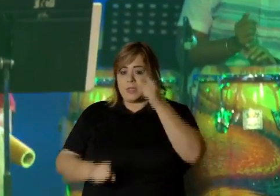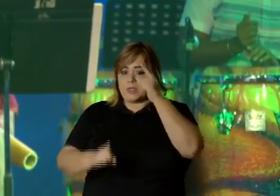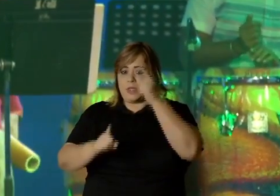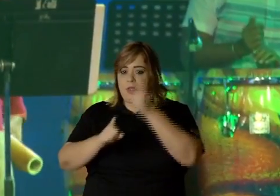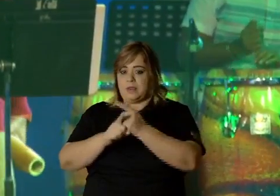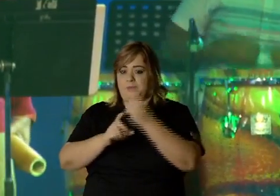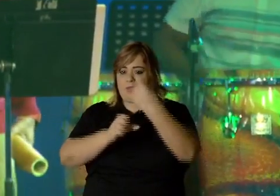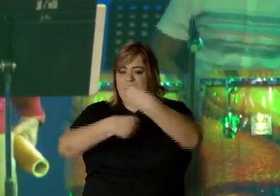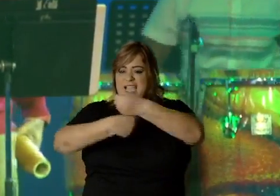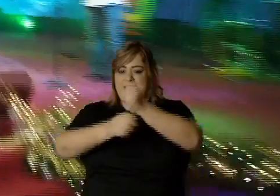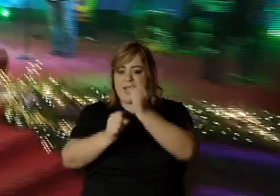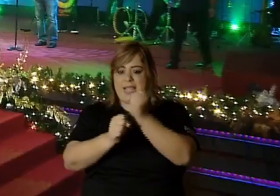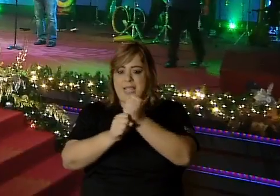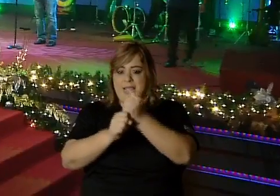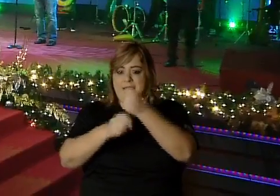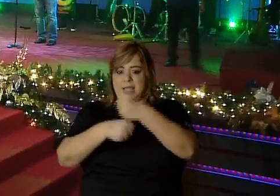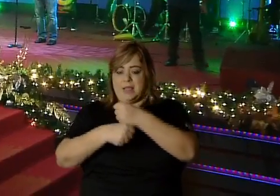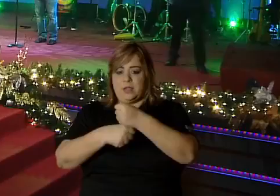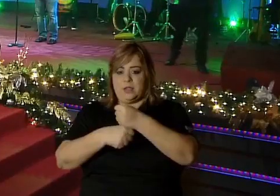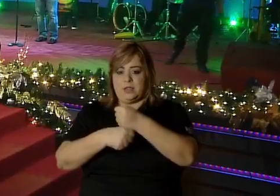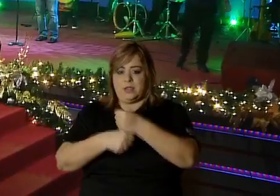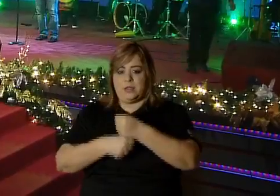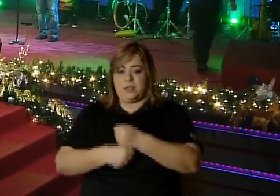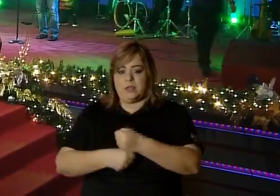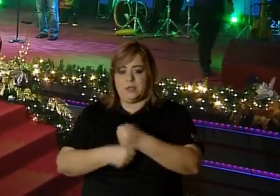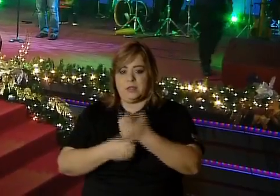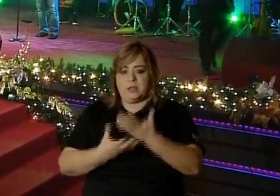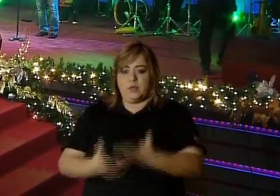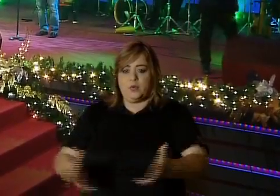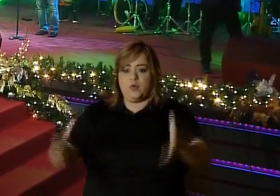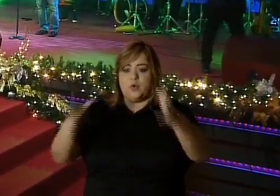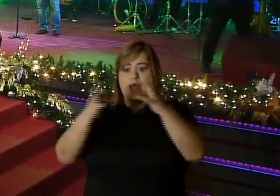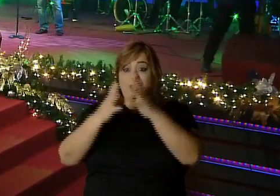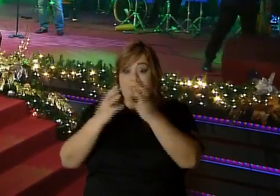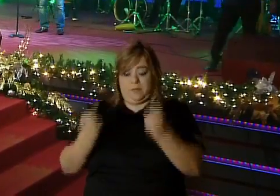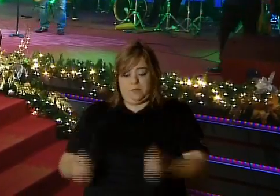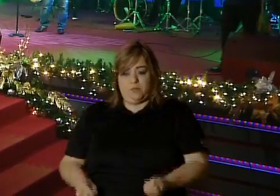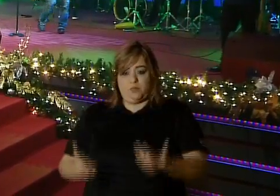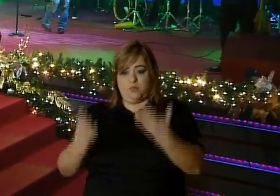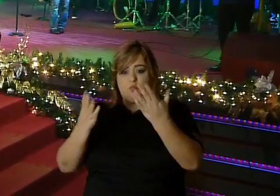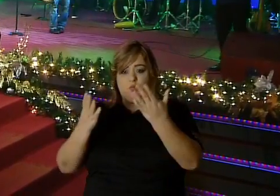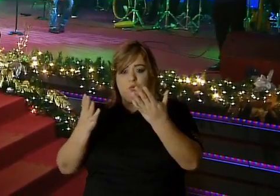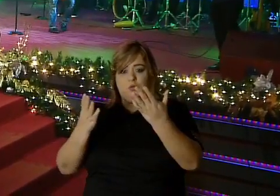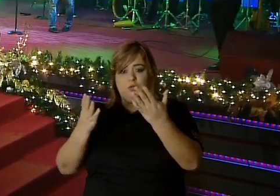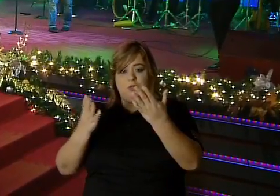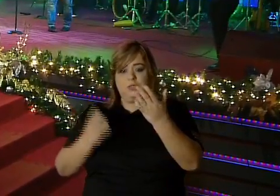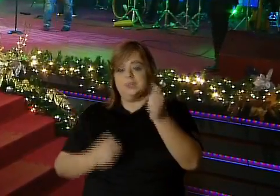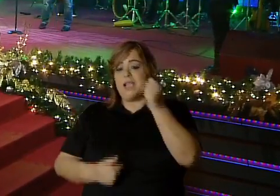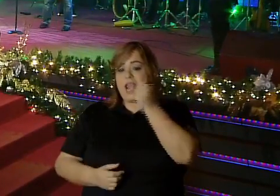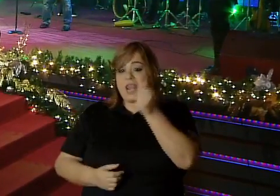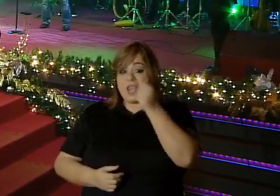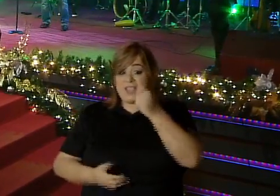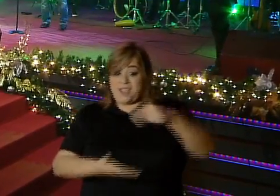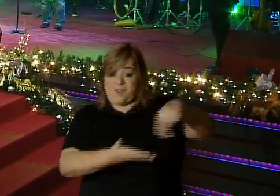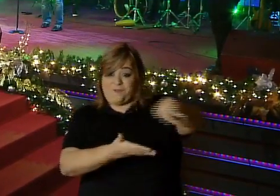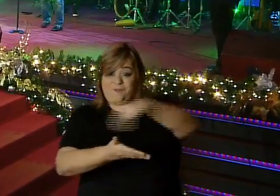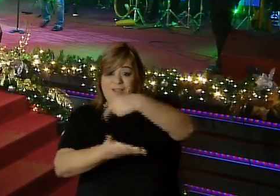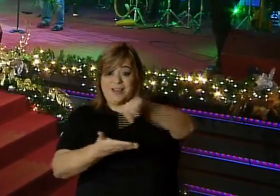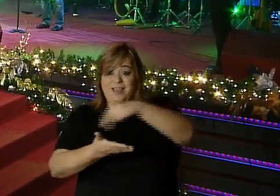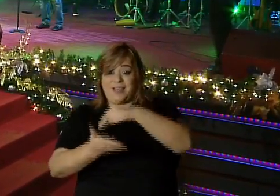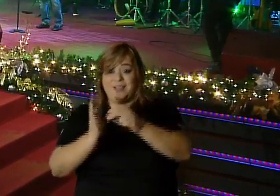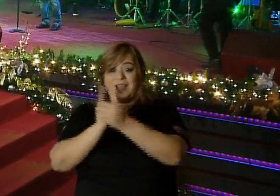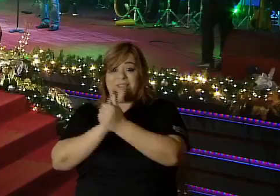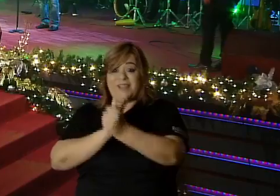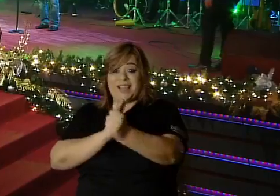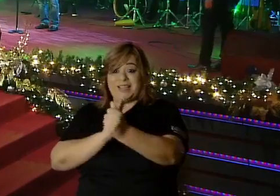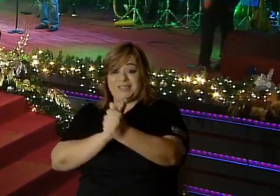Creación, vamos a ver. Con estas hermosas doncellas del Señor bailando ahí, qué lindo. Un aplauso a ella. El talento de la